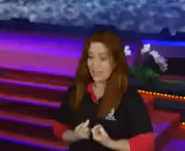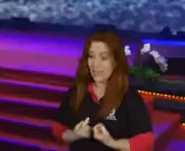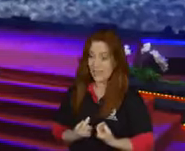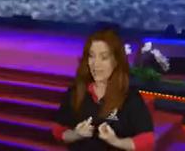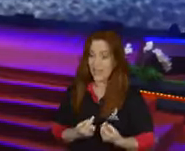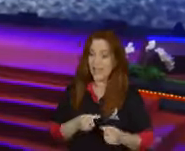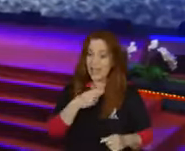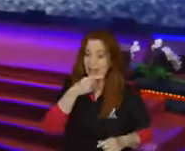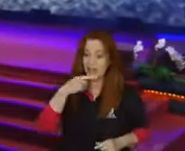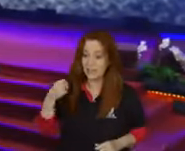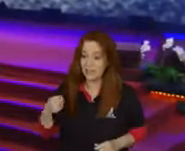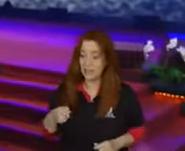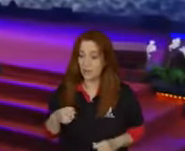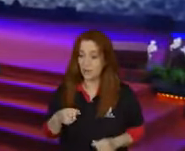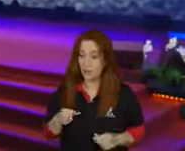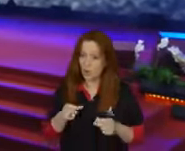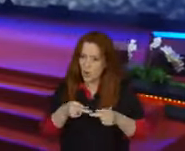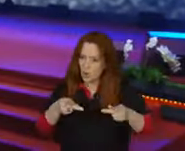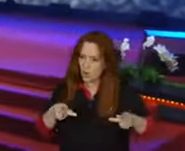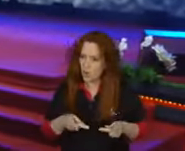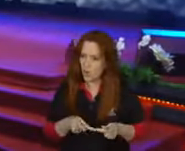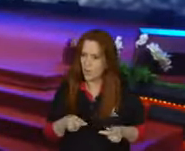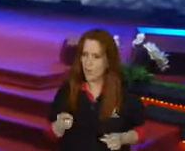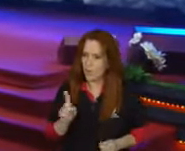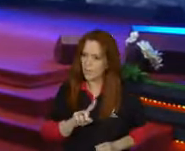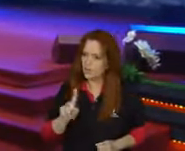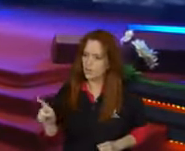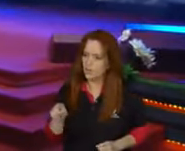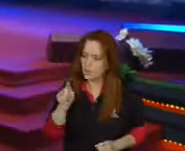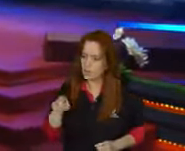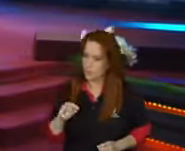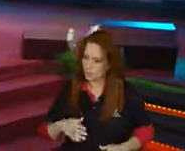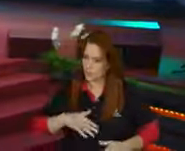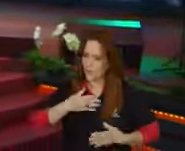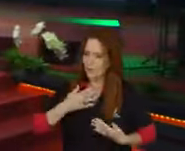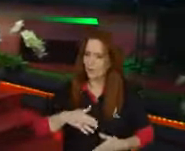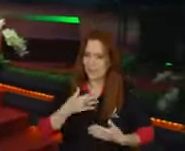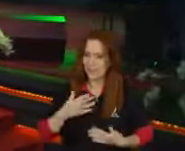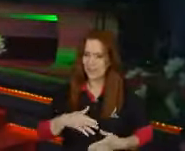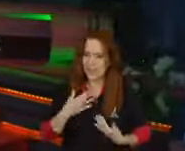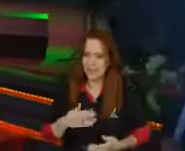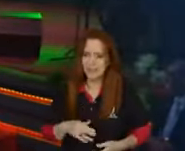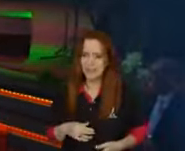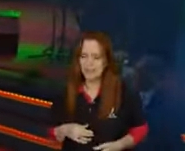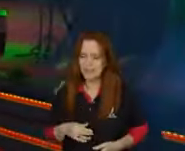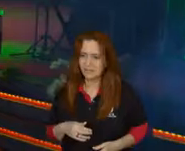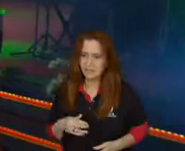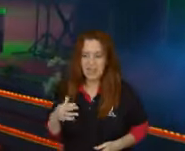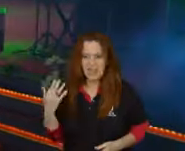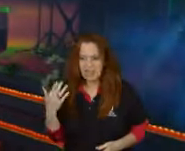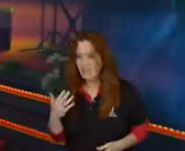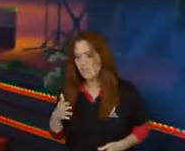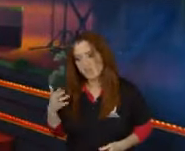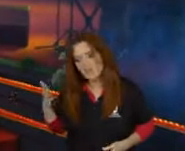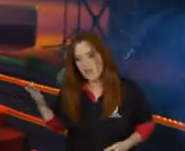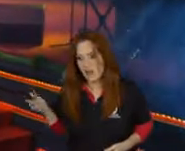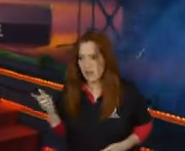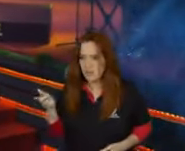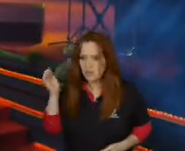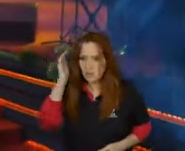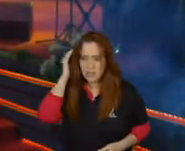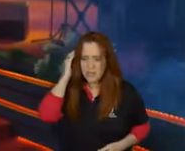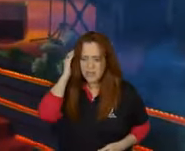mostraré mi gloria y mi poder. Quizás ahora no veas nada, pero todo